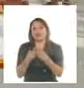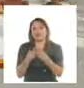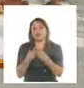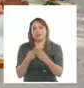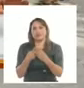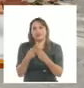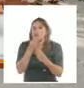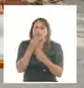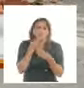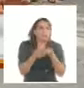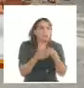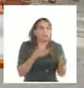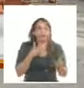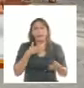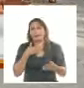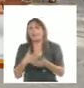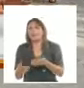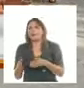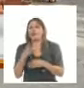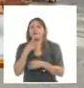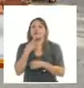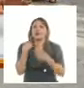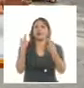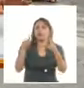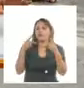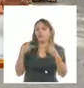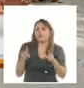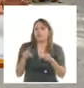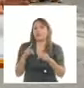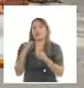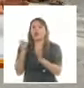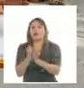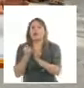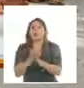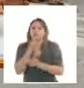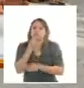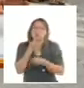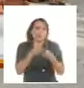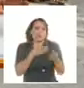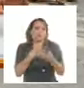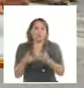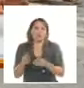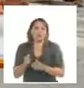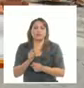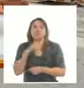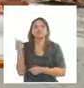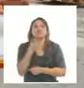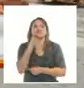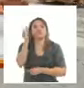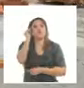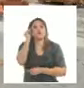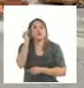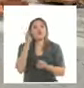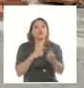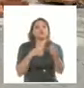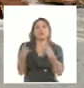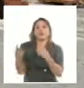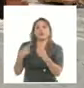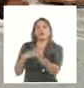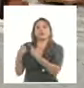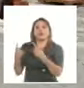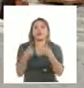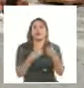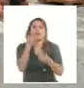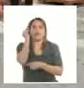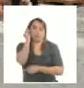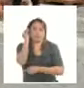No importa si es aficionado, si eres profesional, todos aprendemos de todos y siempre